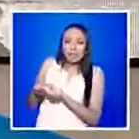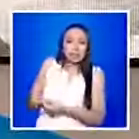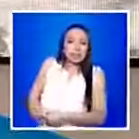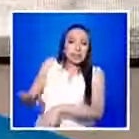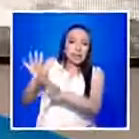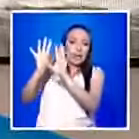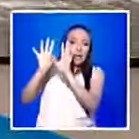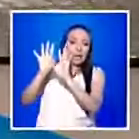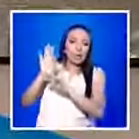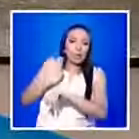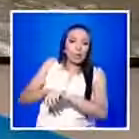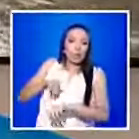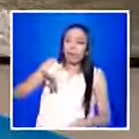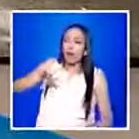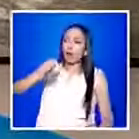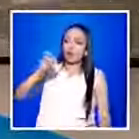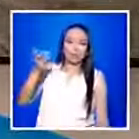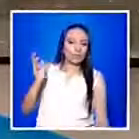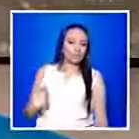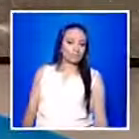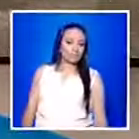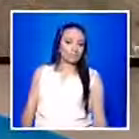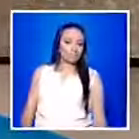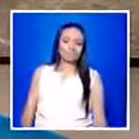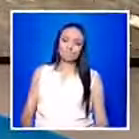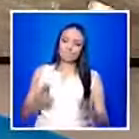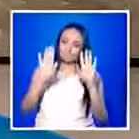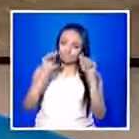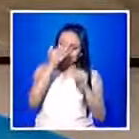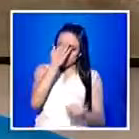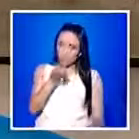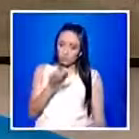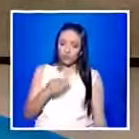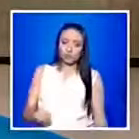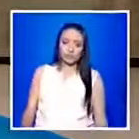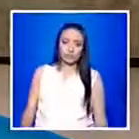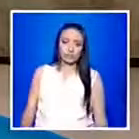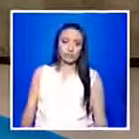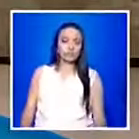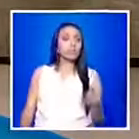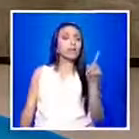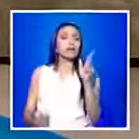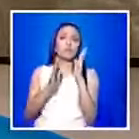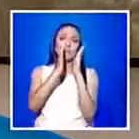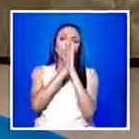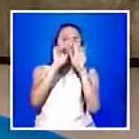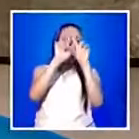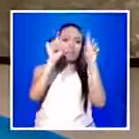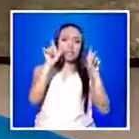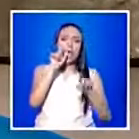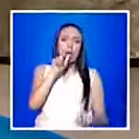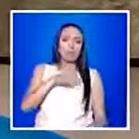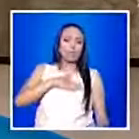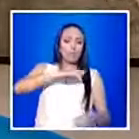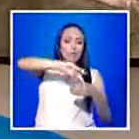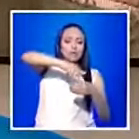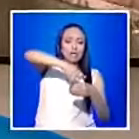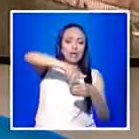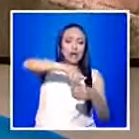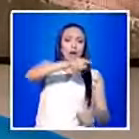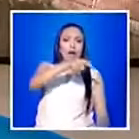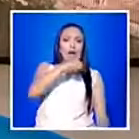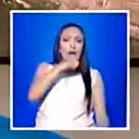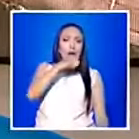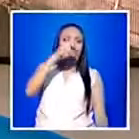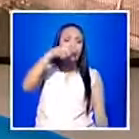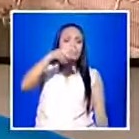yéndose de una manera pero increíble. Nos despedimos para todos, un buen día. Ya saben la ubicación, los funcionarios de la empresa de agua potable. Andreita Marín nos